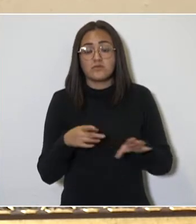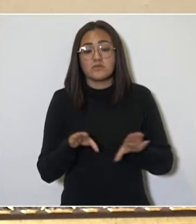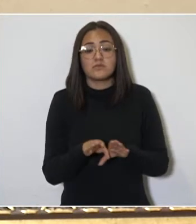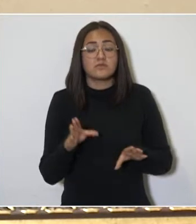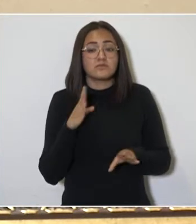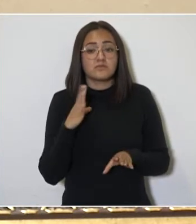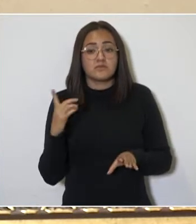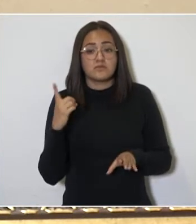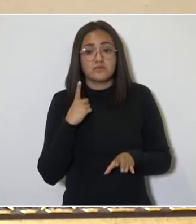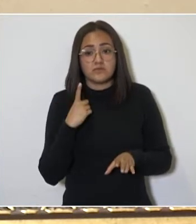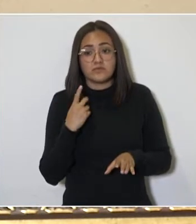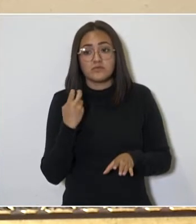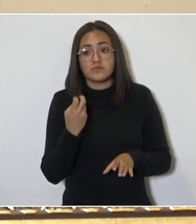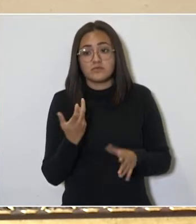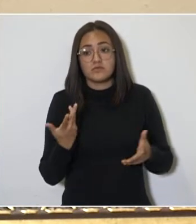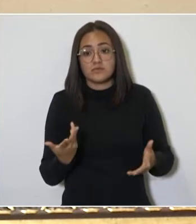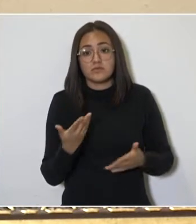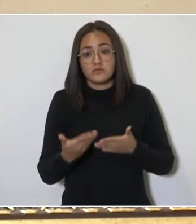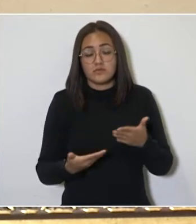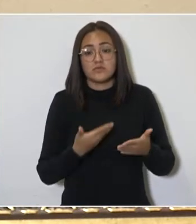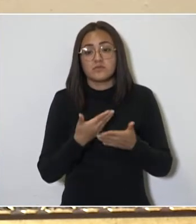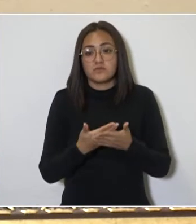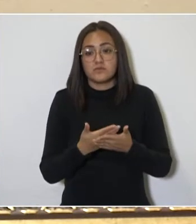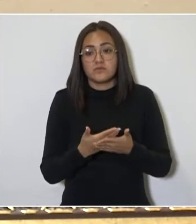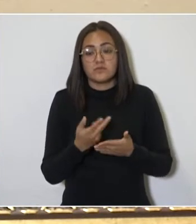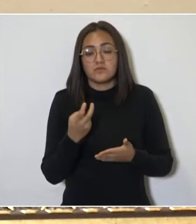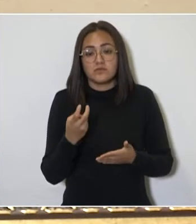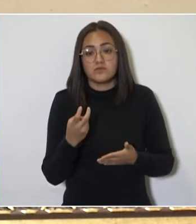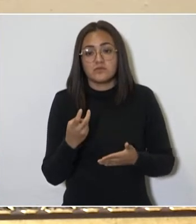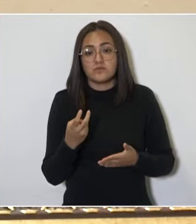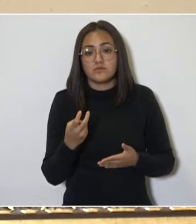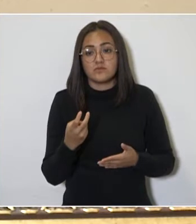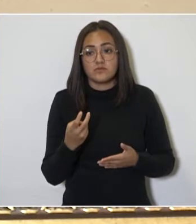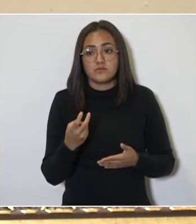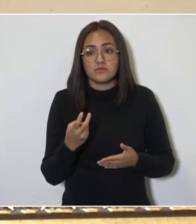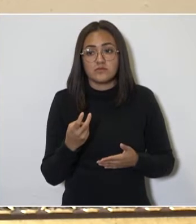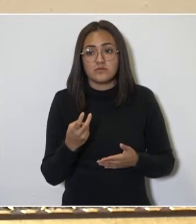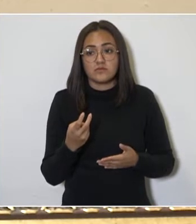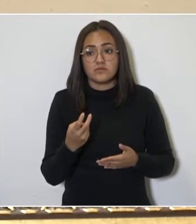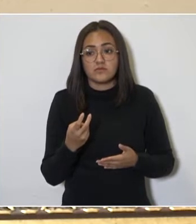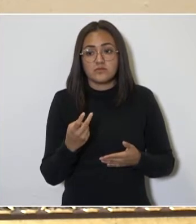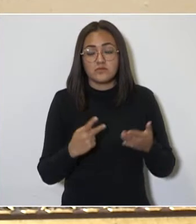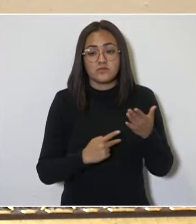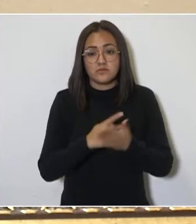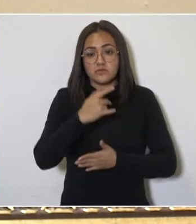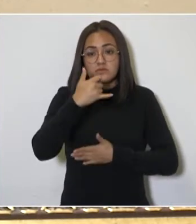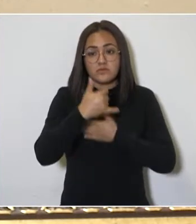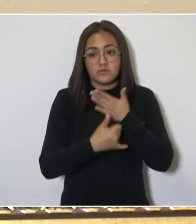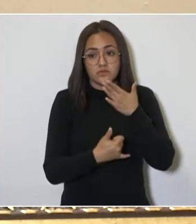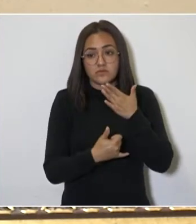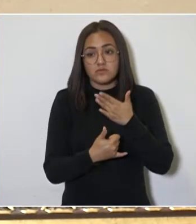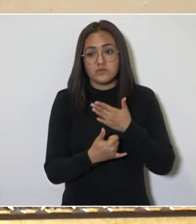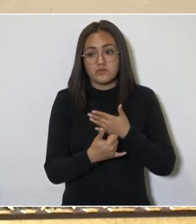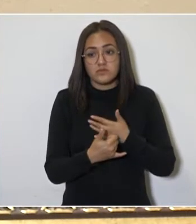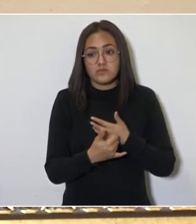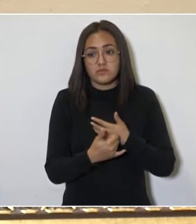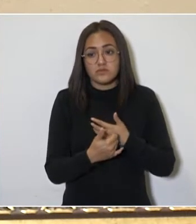diputados es decir presentó a la cámara de diputados el proyecto de